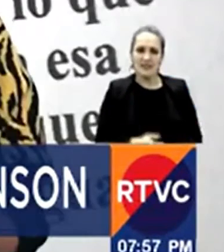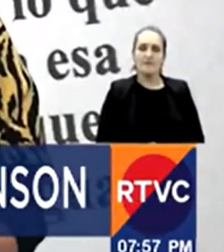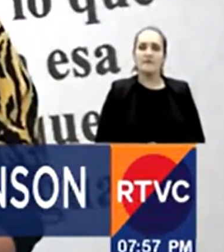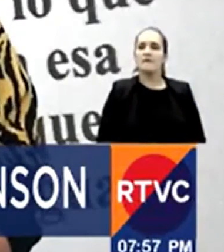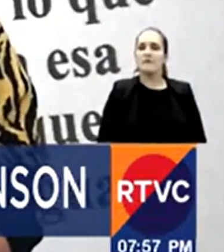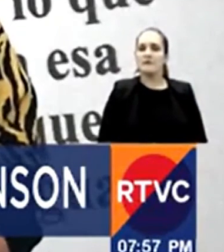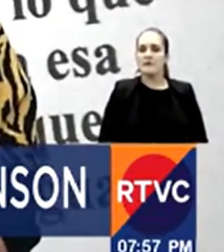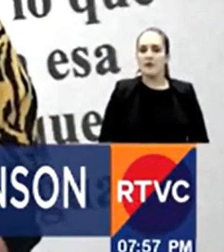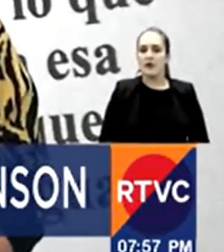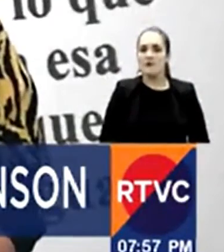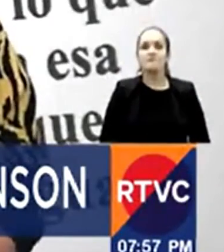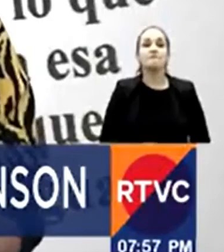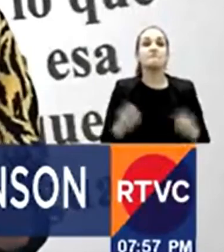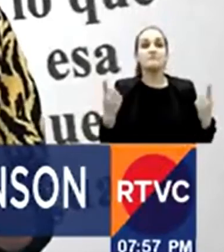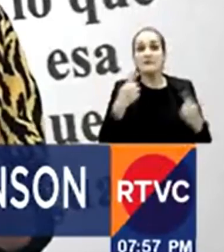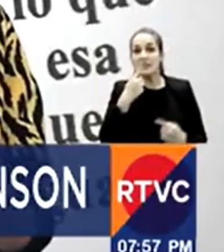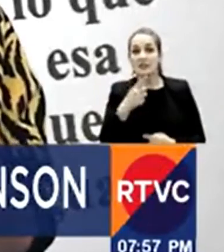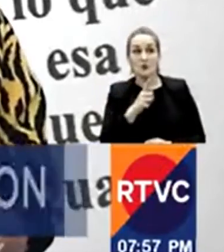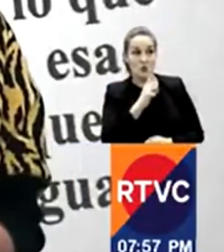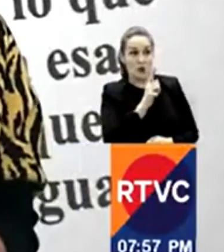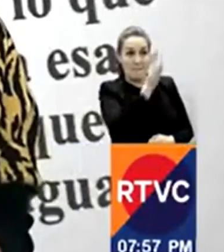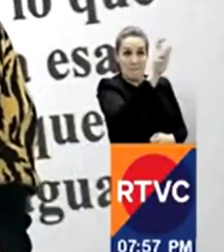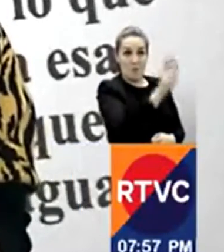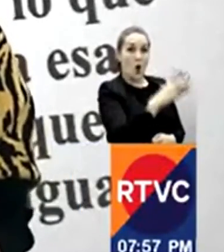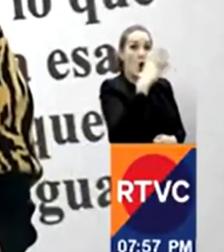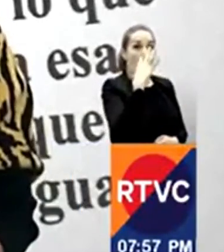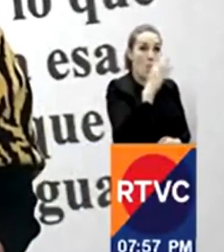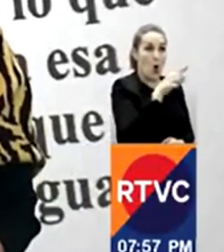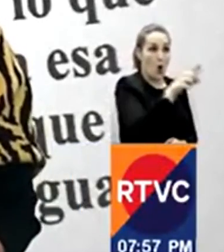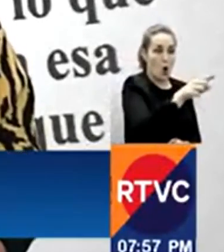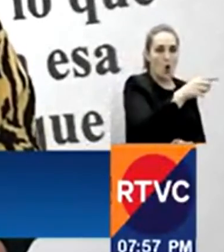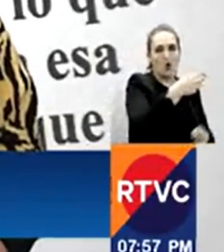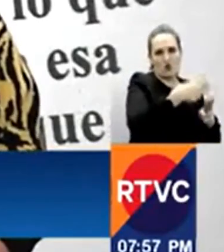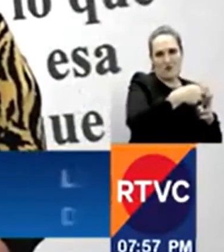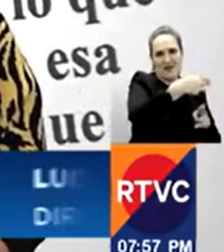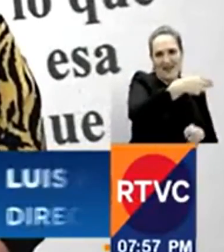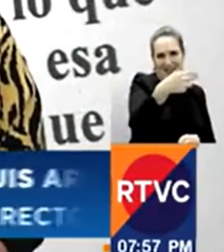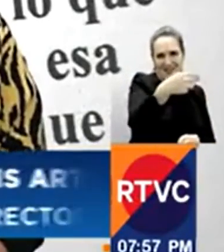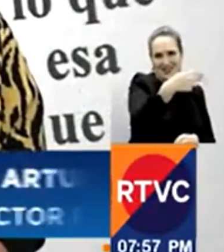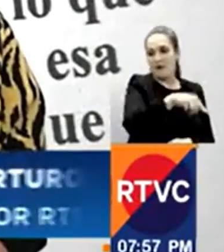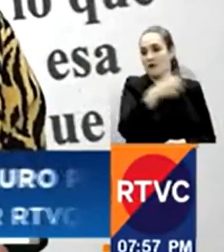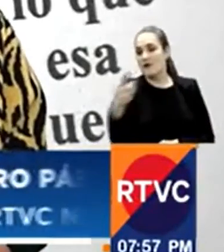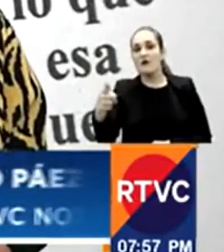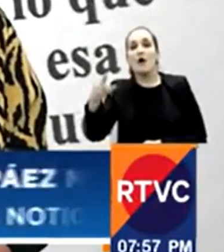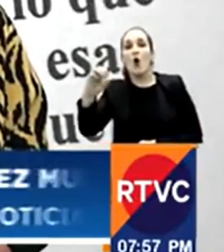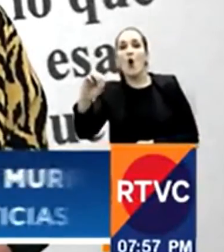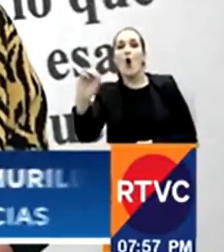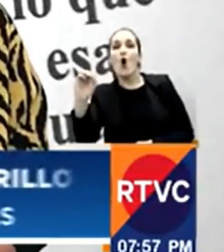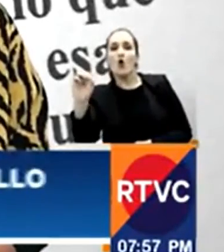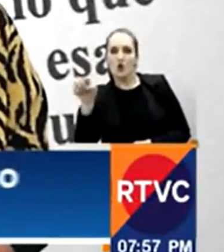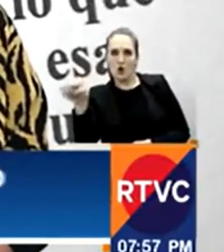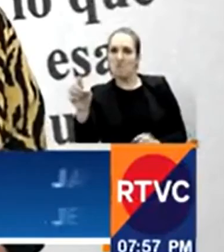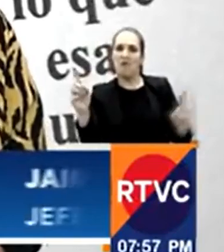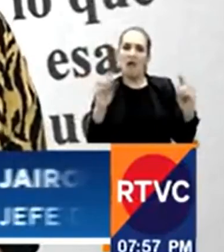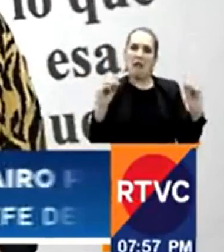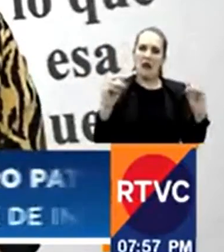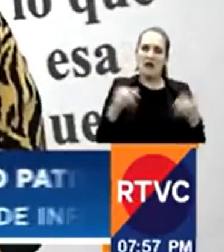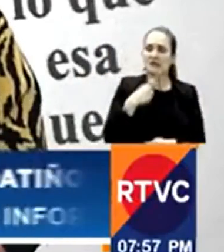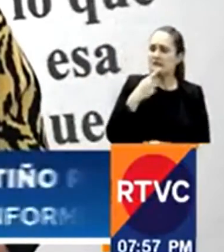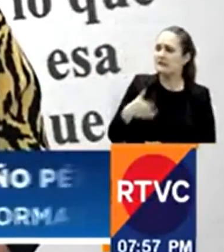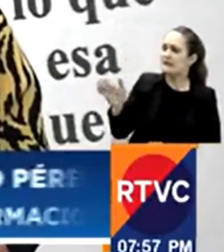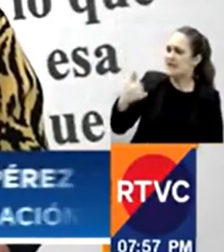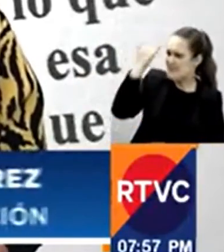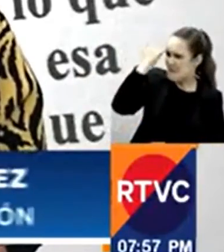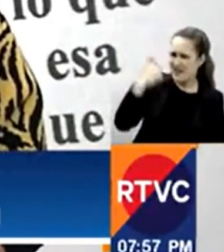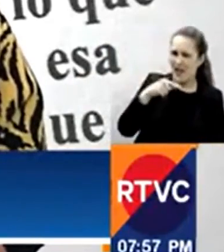Vista. Un hombre que se llama Henley le habla a su amigo Otto sobre la mujer de la que está enamorado y le dice lo siguiente: no me la imagino